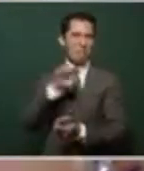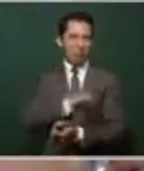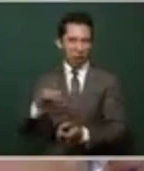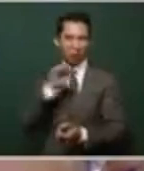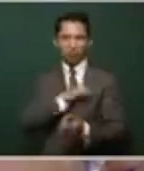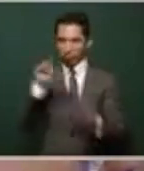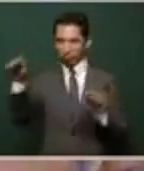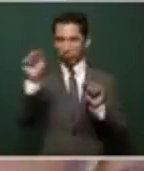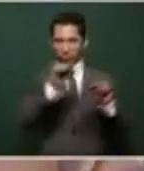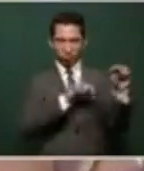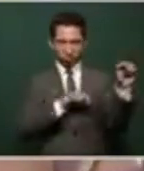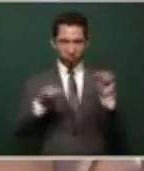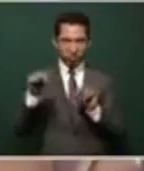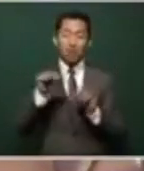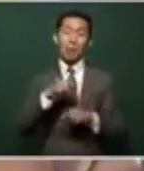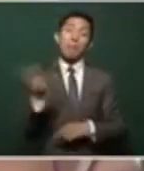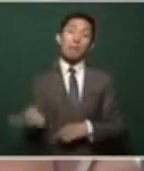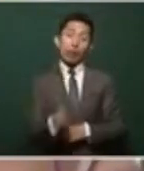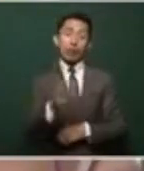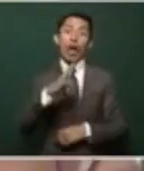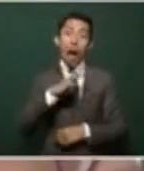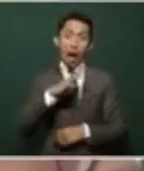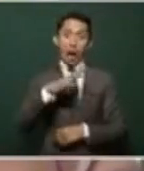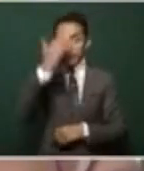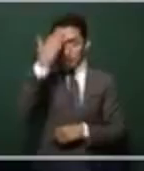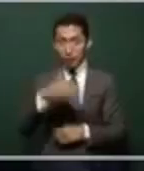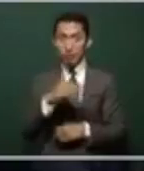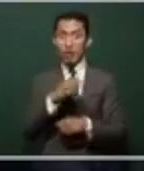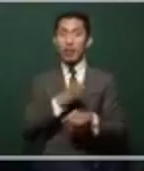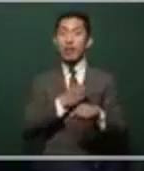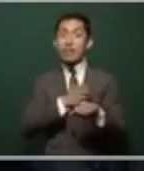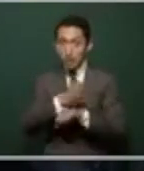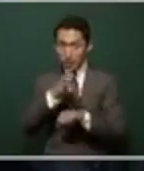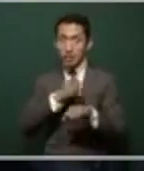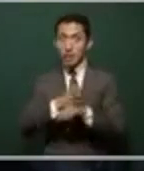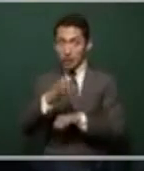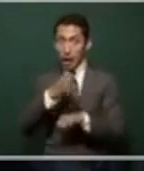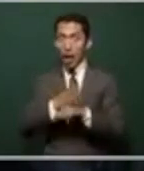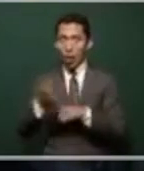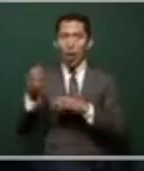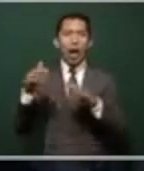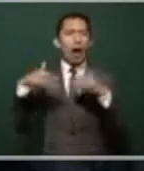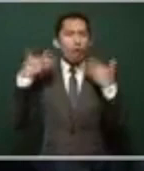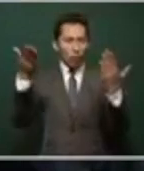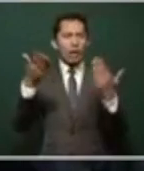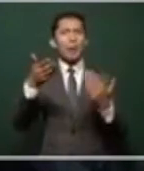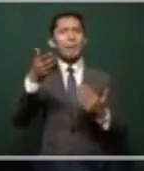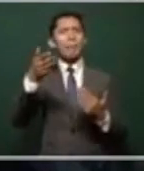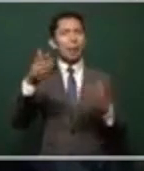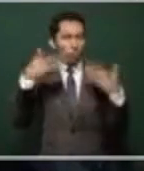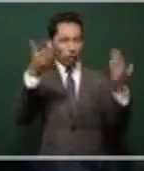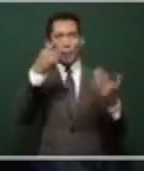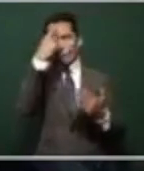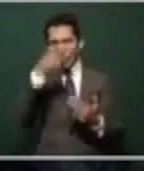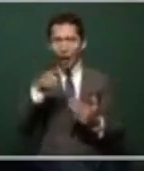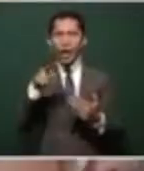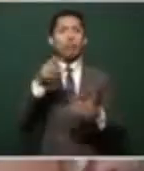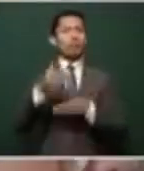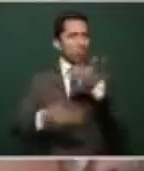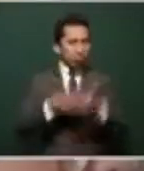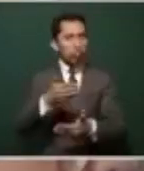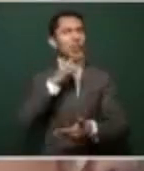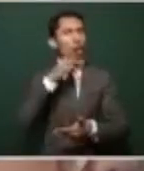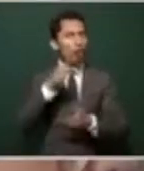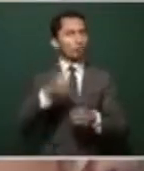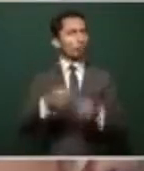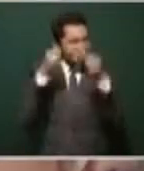de los gobernadores de estas entidades por avanzar en materia de seguridad para